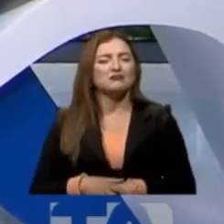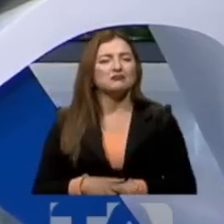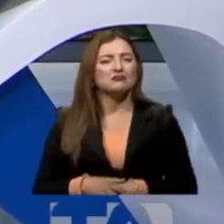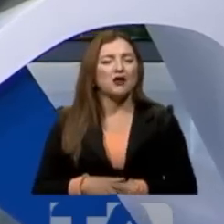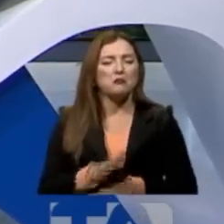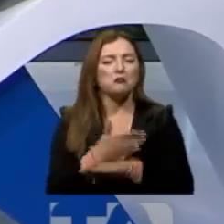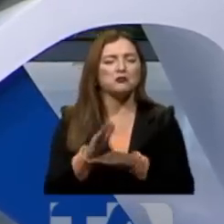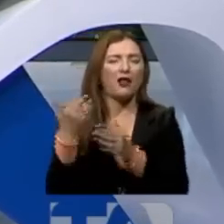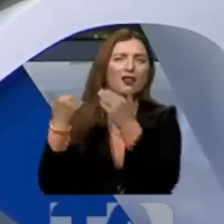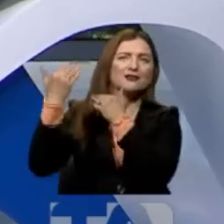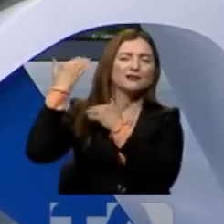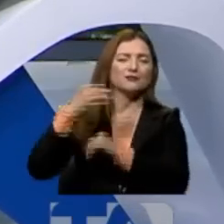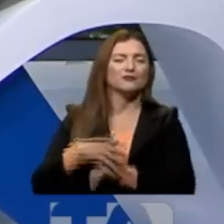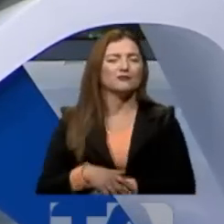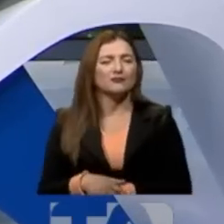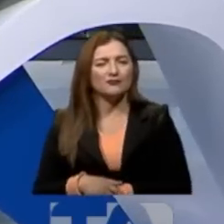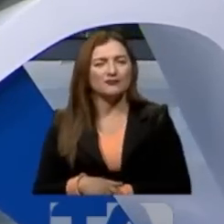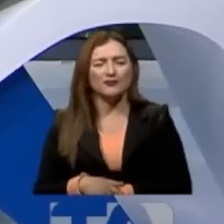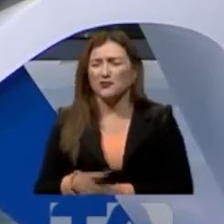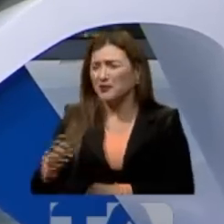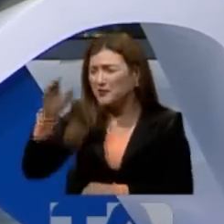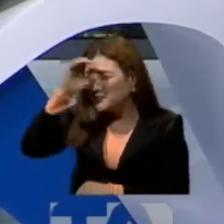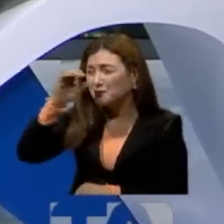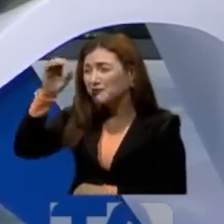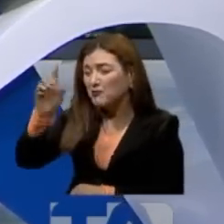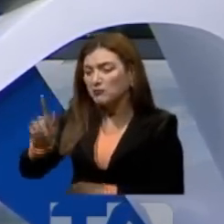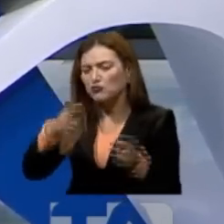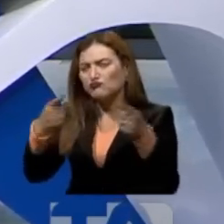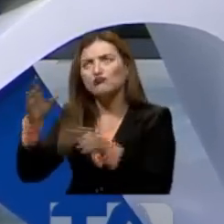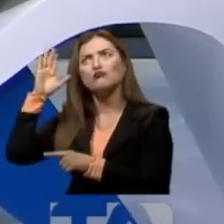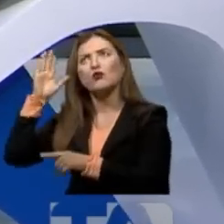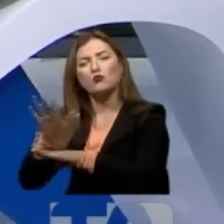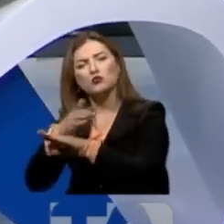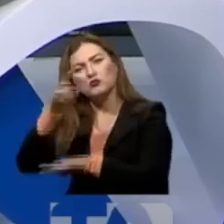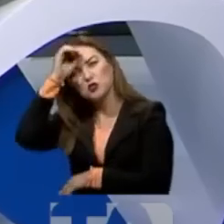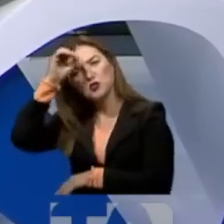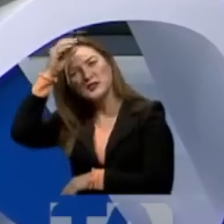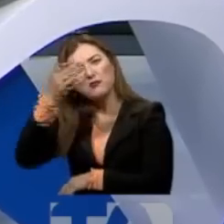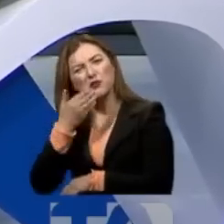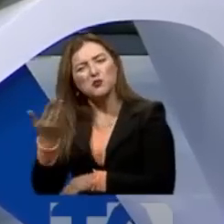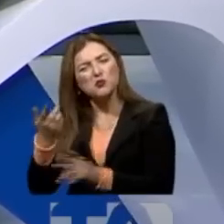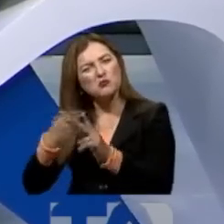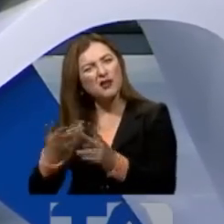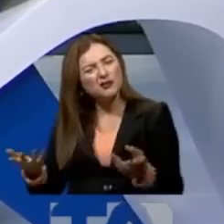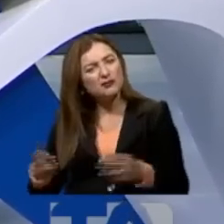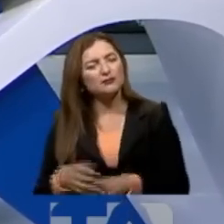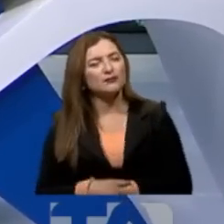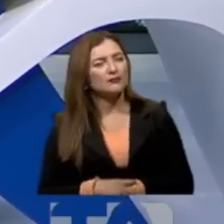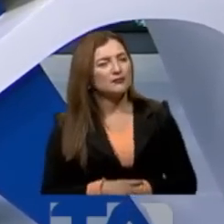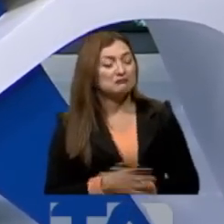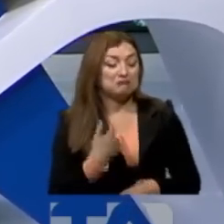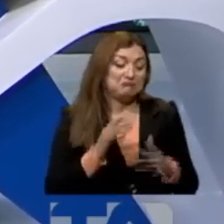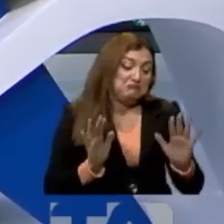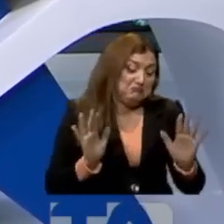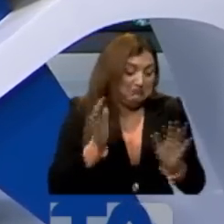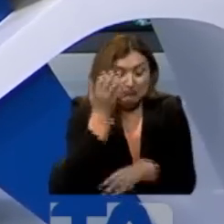puede ser. ¿Y la ¿cómo no en su vas segmento? A ver el himno de las efemérides? No sabía, pues, no sabía. El himno del segmento. No tenía